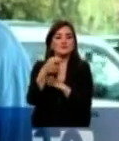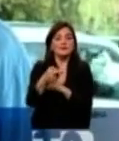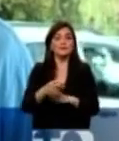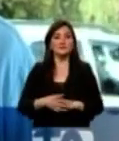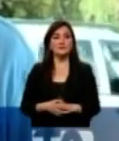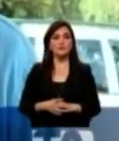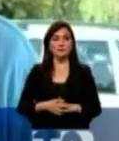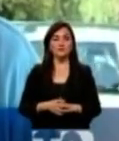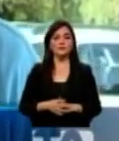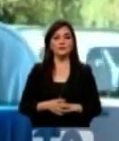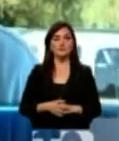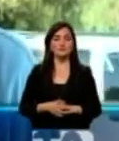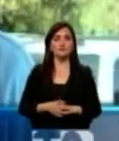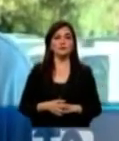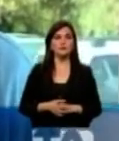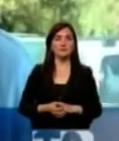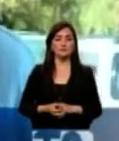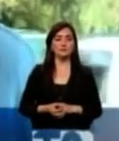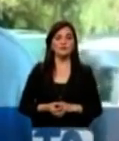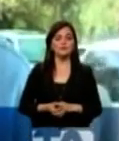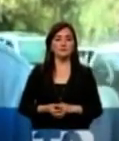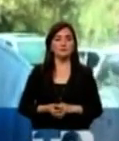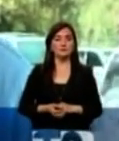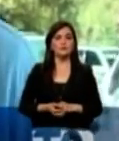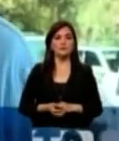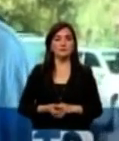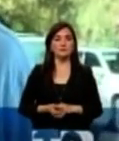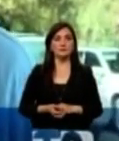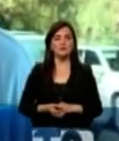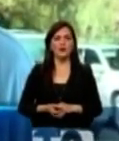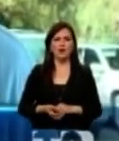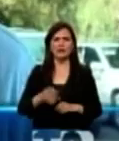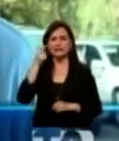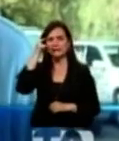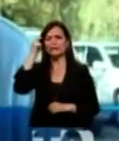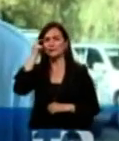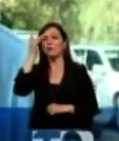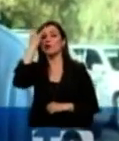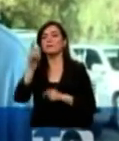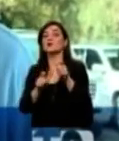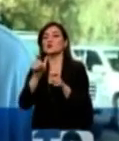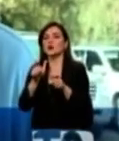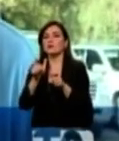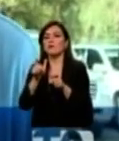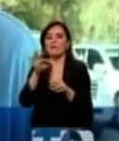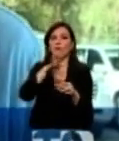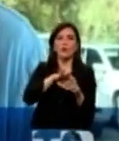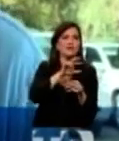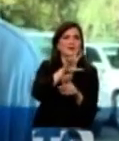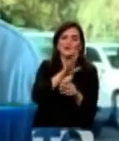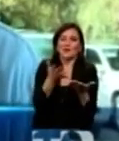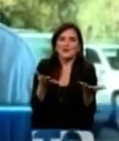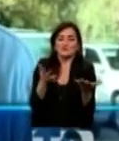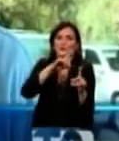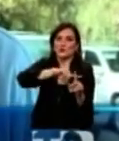básicamente pensar efectivamente por qué alguna gente no ha votado por el proyecto de la Revolución Ciudadana, que ha sido tan